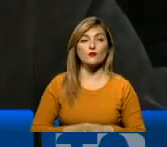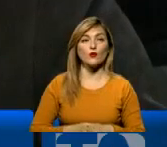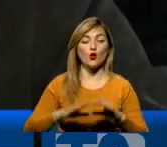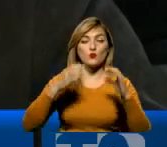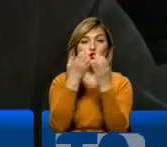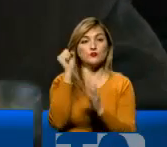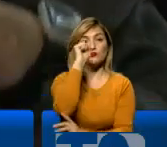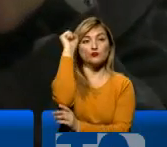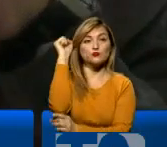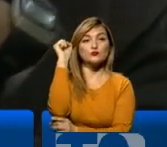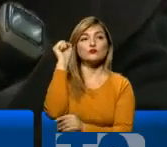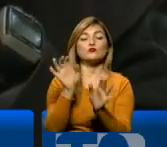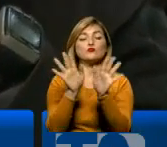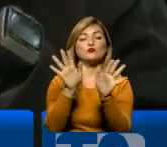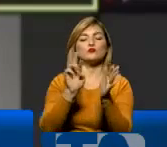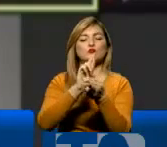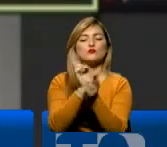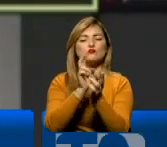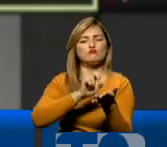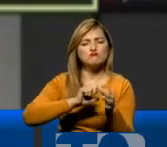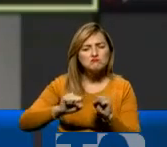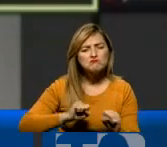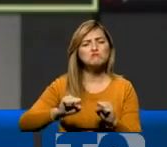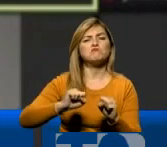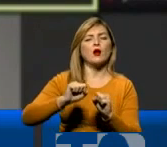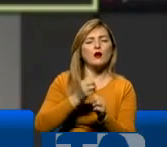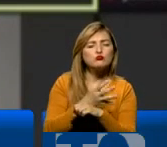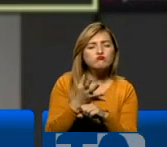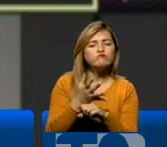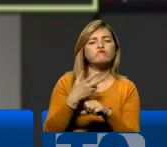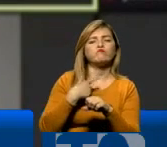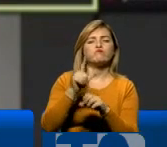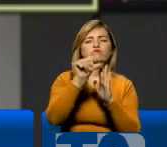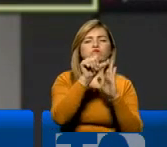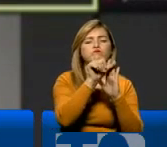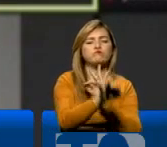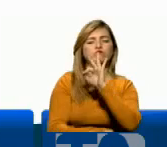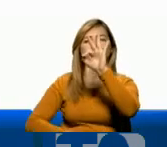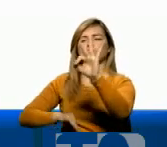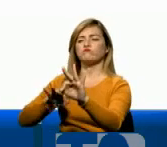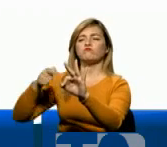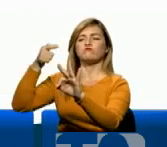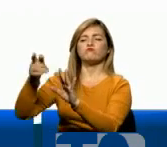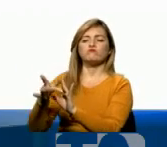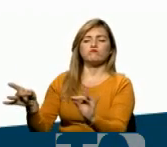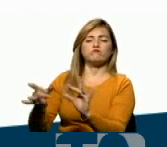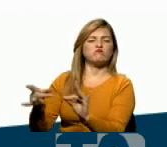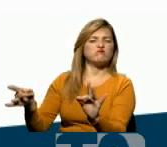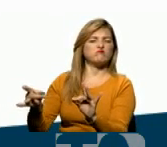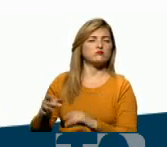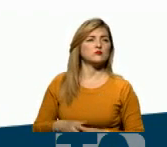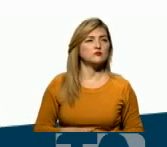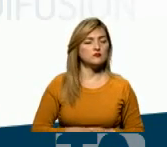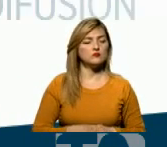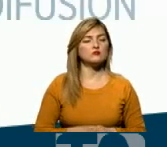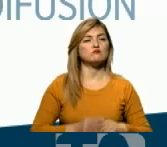Derechos Colectivos que tramitó esta nueva reforma recomienda sustituir el artículo 5 por el siguiente texto. Para efectos de esta ley se